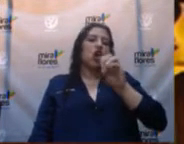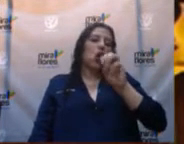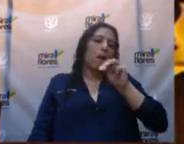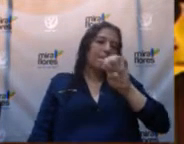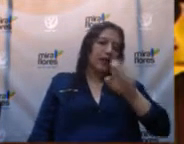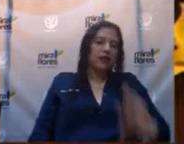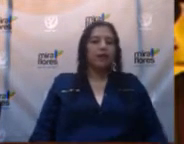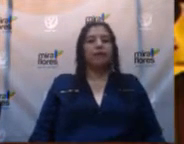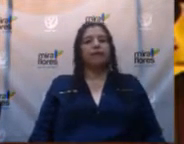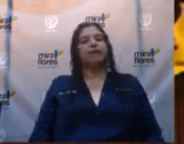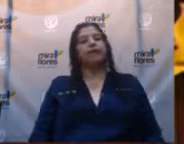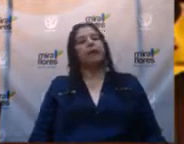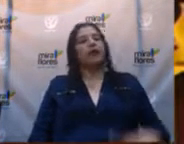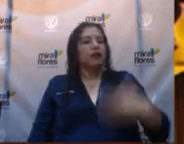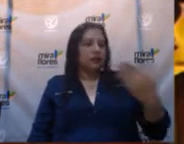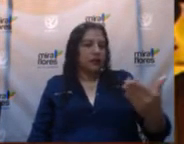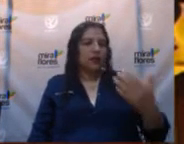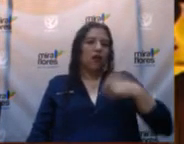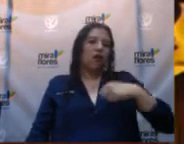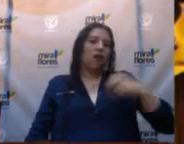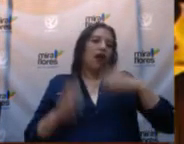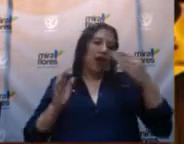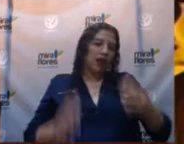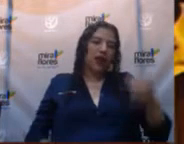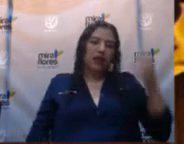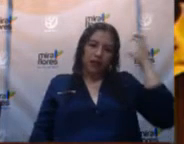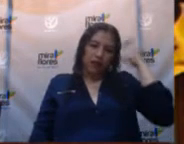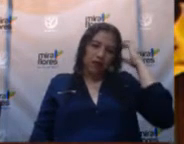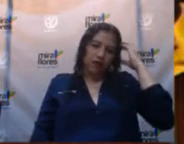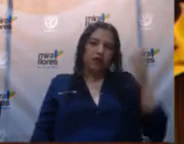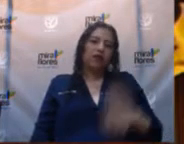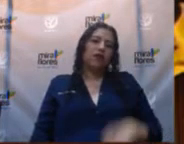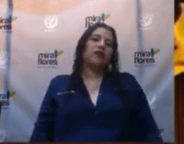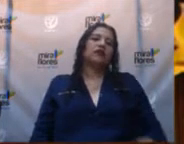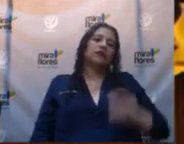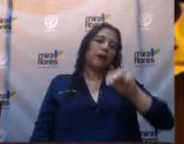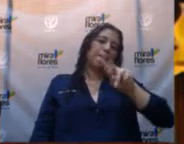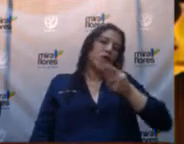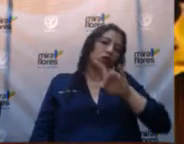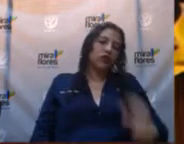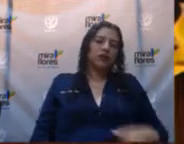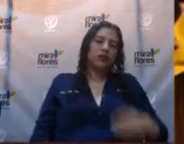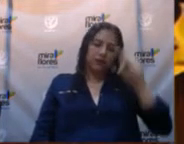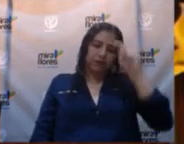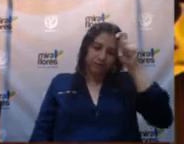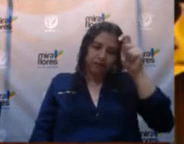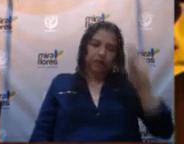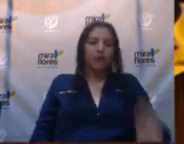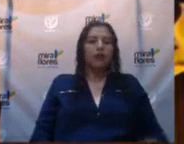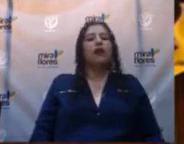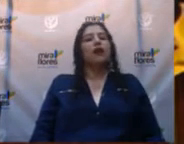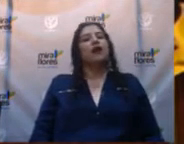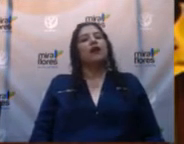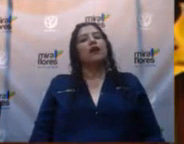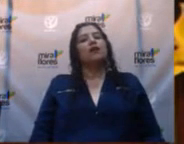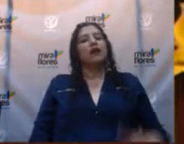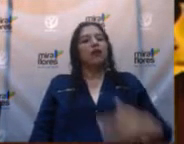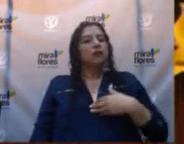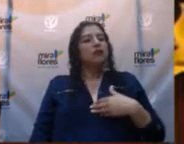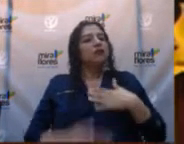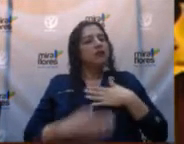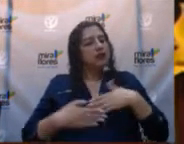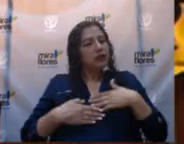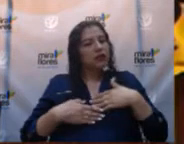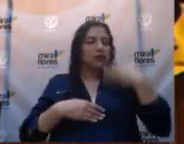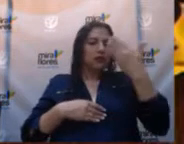Señor Jorge Muñoz Güells, alcalde de la Municipalidad de Miraflores, de mi especial consideración. Es particularmente grato dirigirme